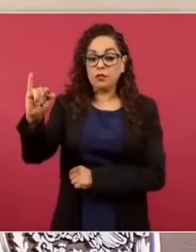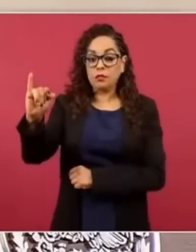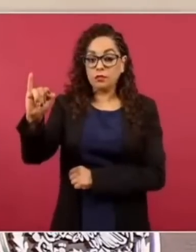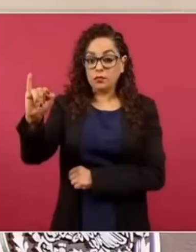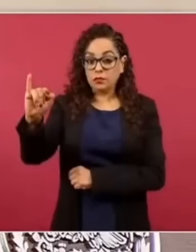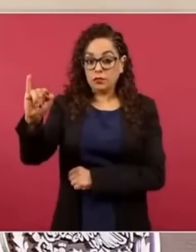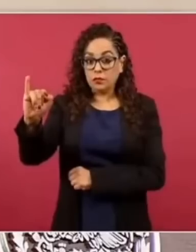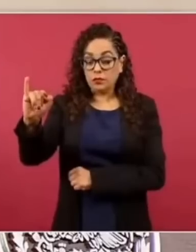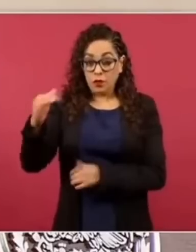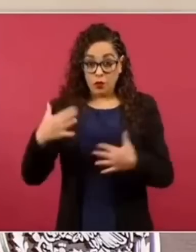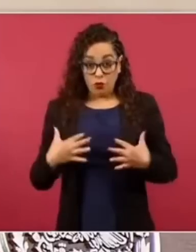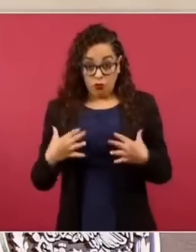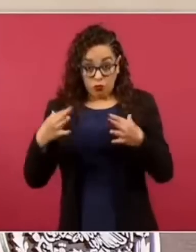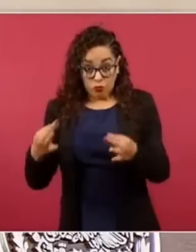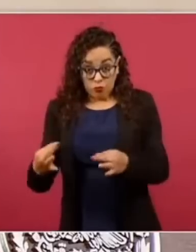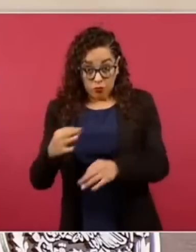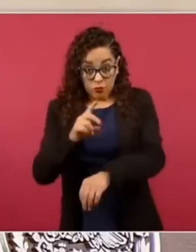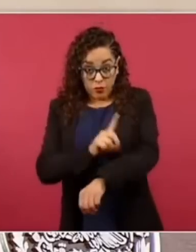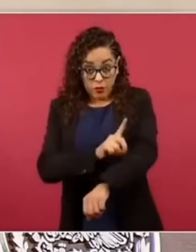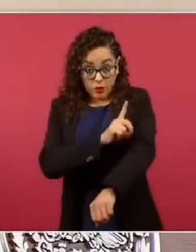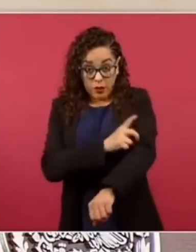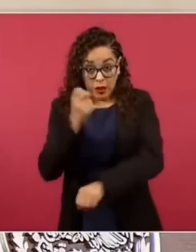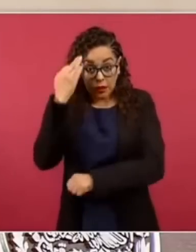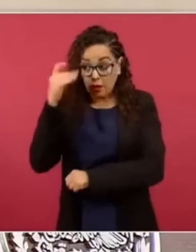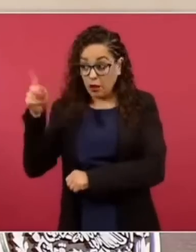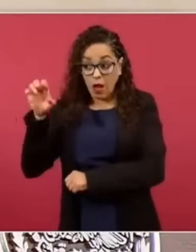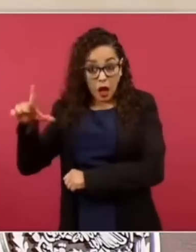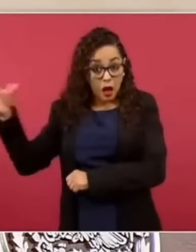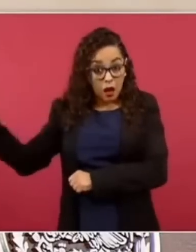Pero desde que se creó, ¿entró él ahí?